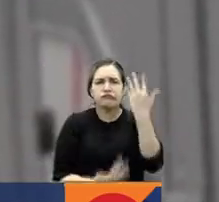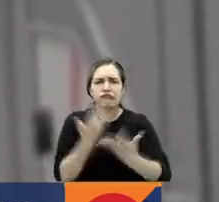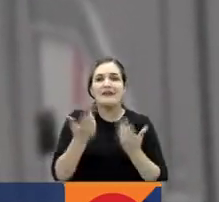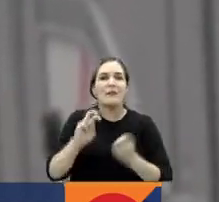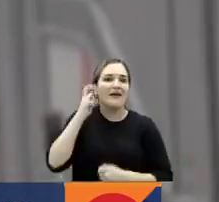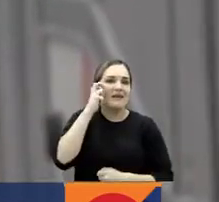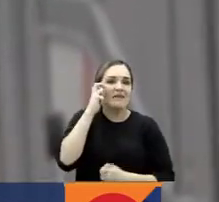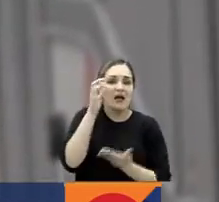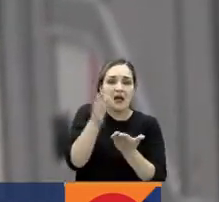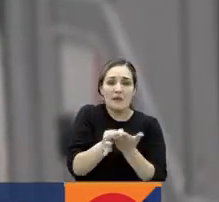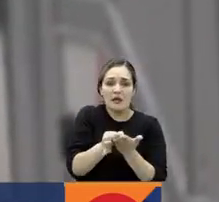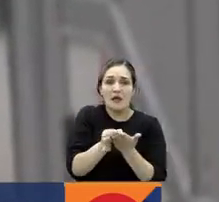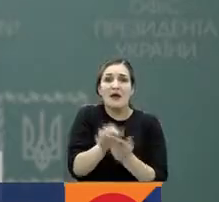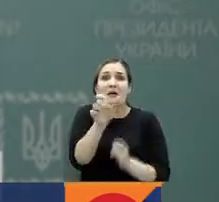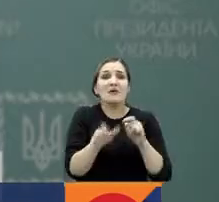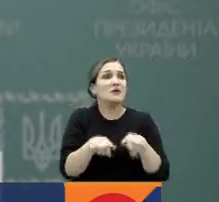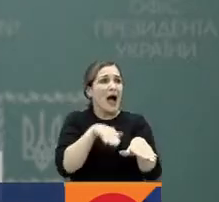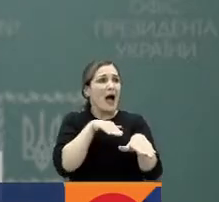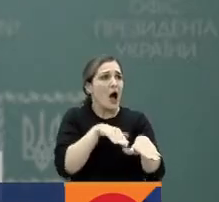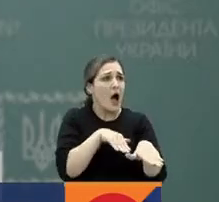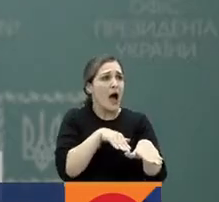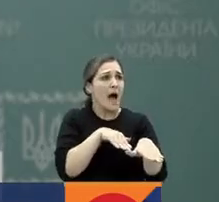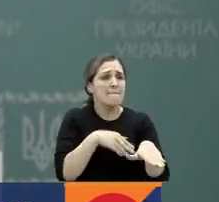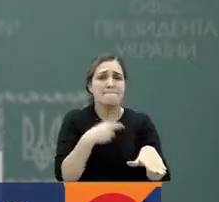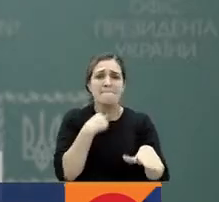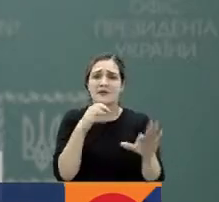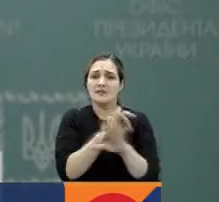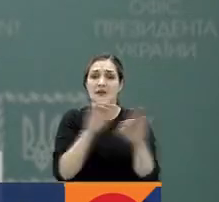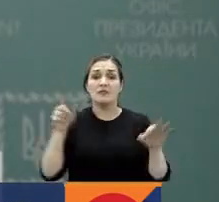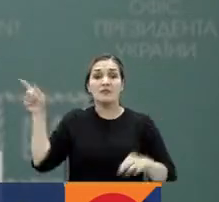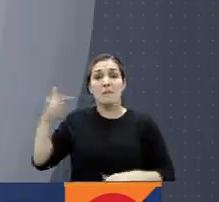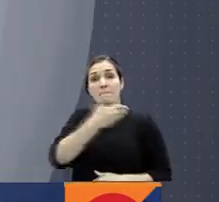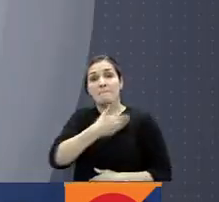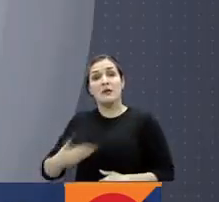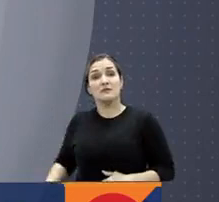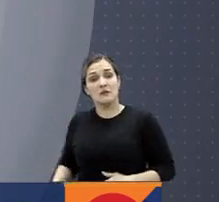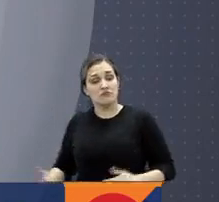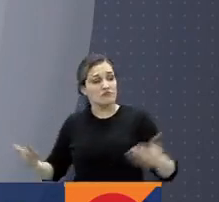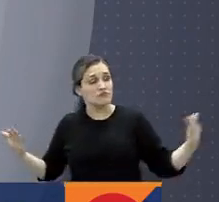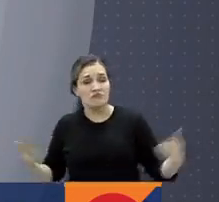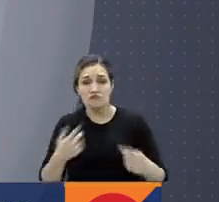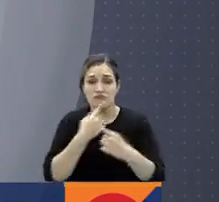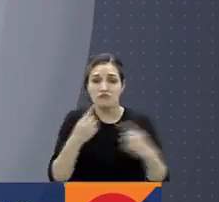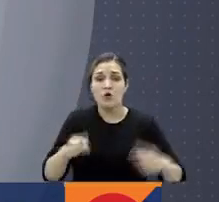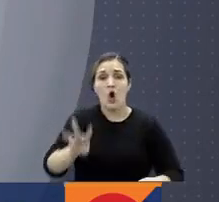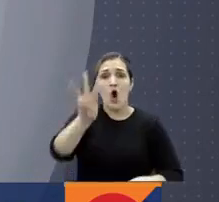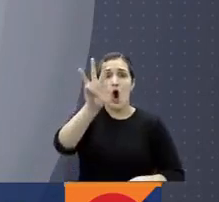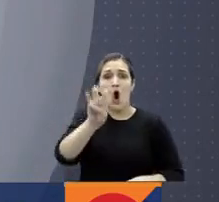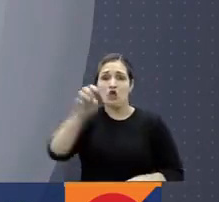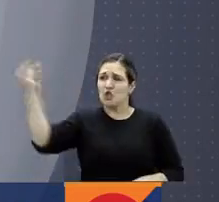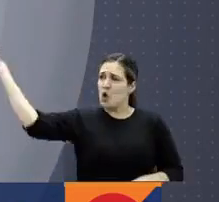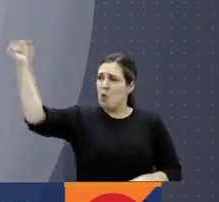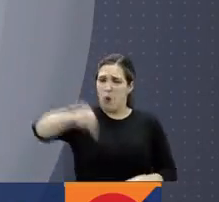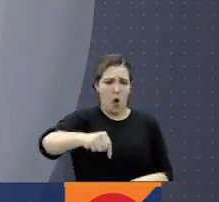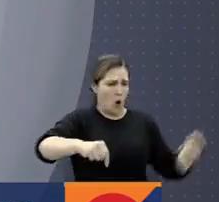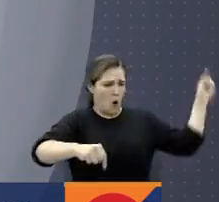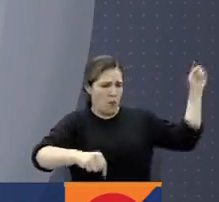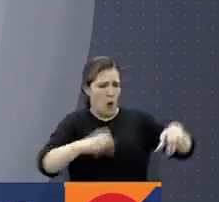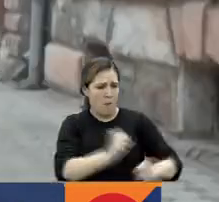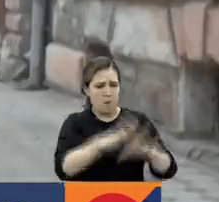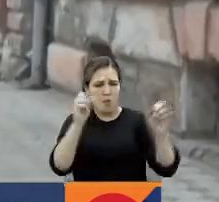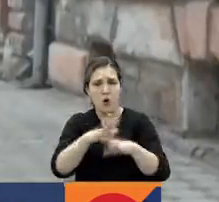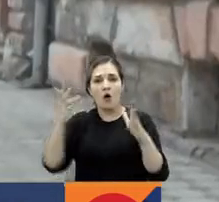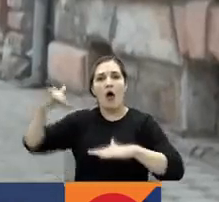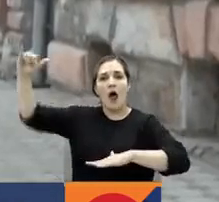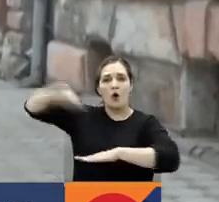el anhelo de sus migrantes estancado. Y mientras el presidente Zelensky confirmaba que 8 misiles rusos destruyeron un aeropuerto completo en